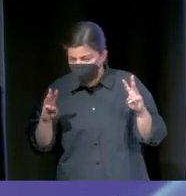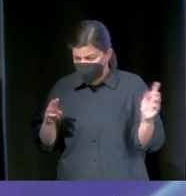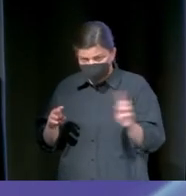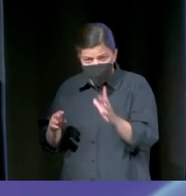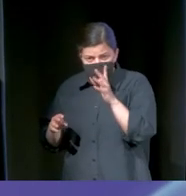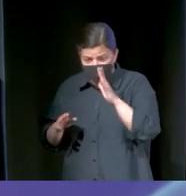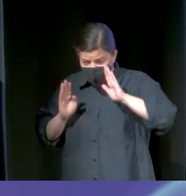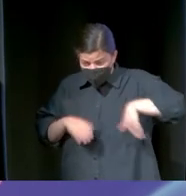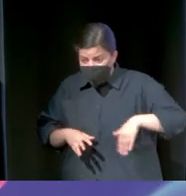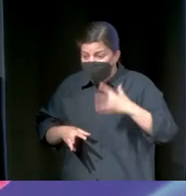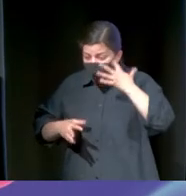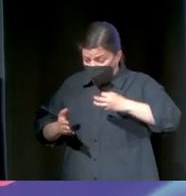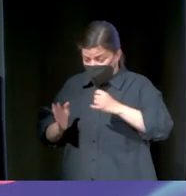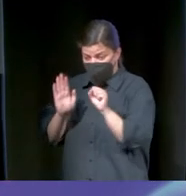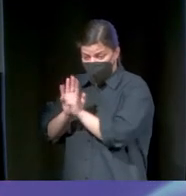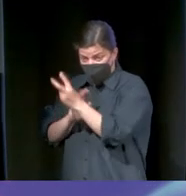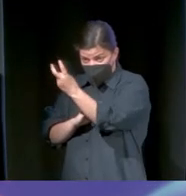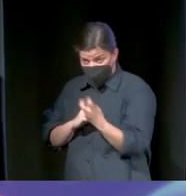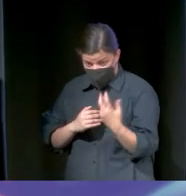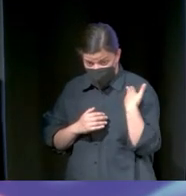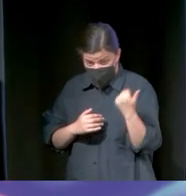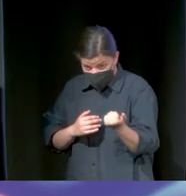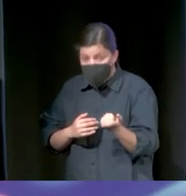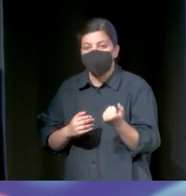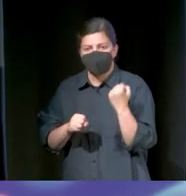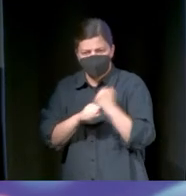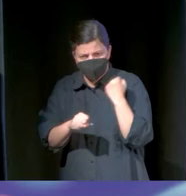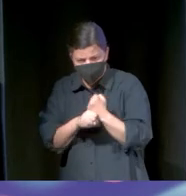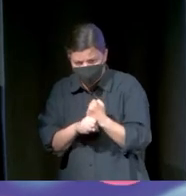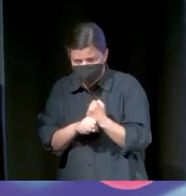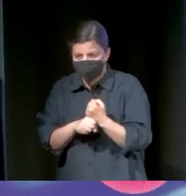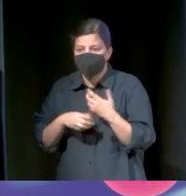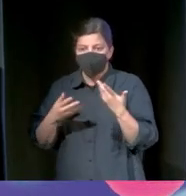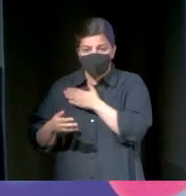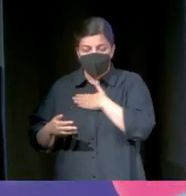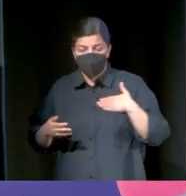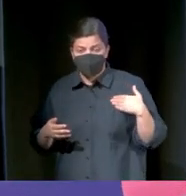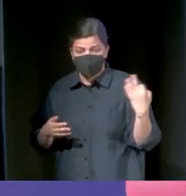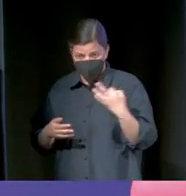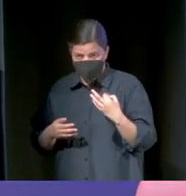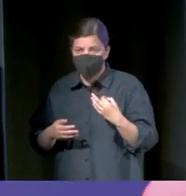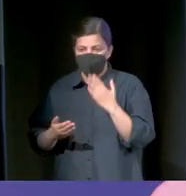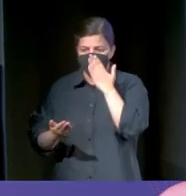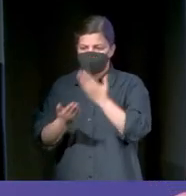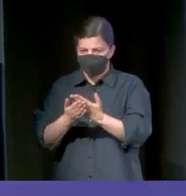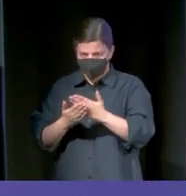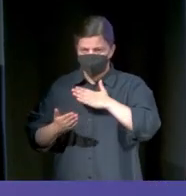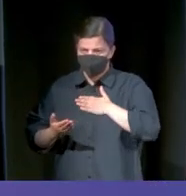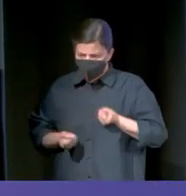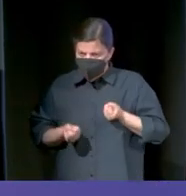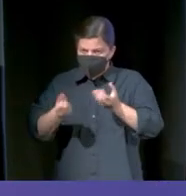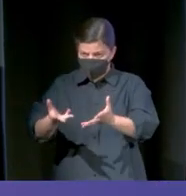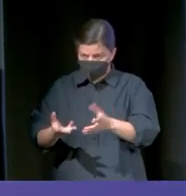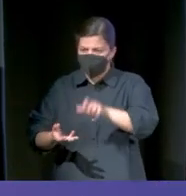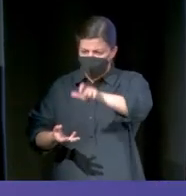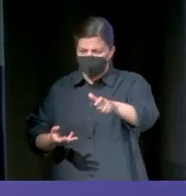viene realmente una marca y te busca y te lo has currado quiere que hagas tu verdad o sea quiere que la gente vea